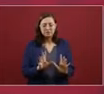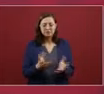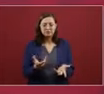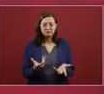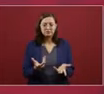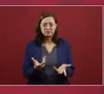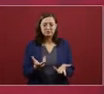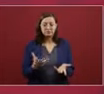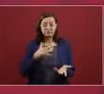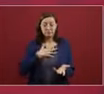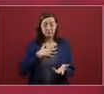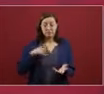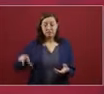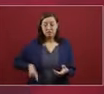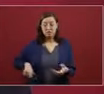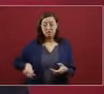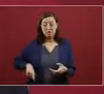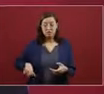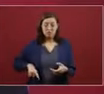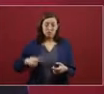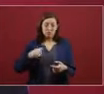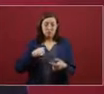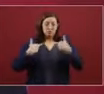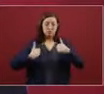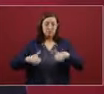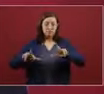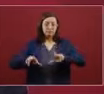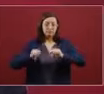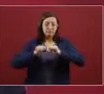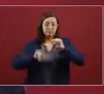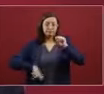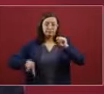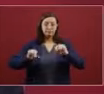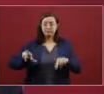que represento, al gobierno de la República,